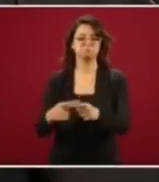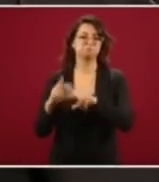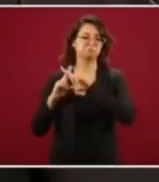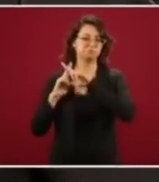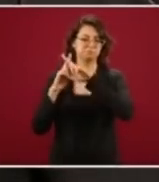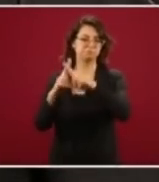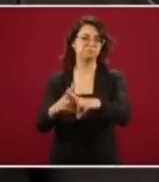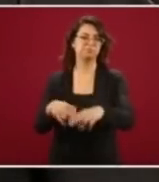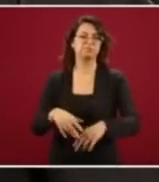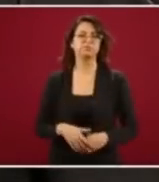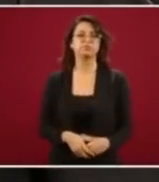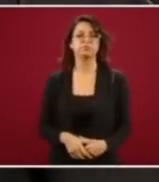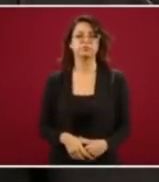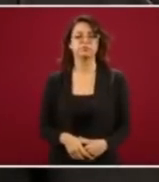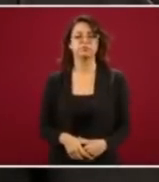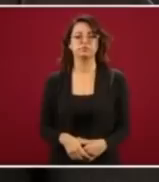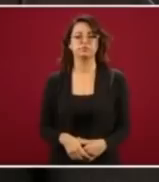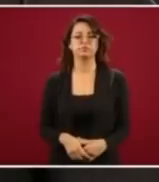Entonces vamos